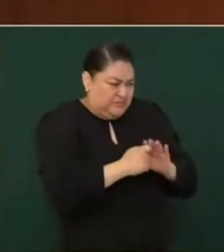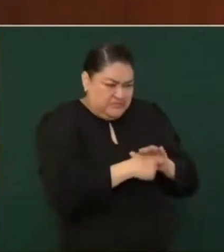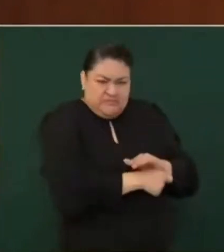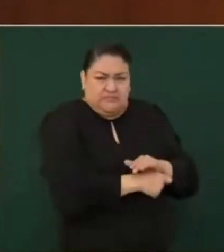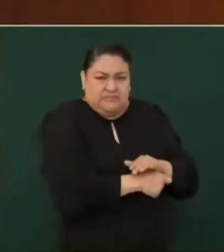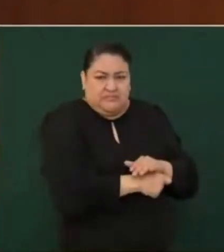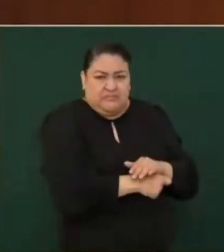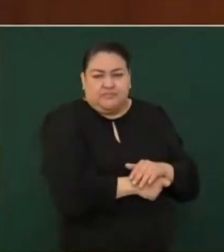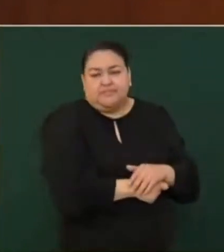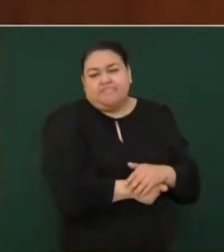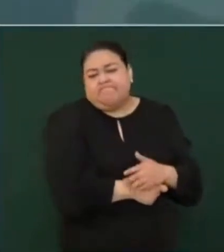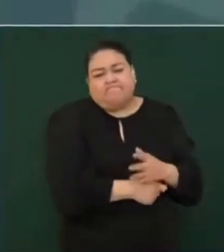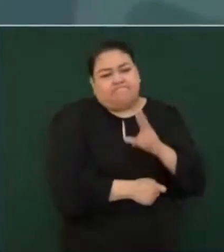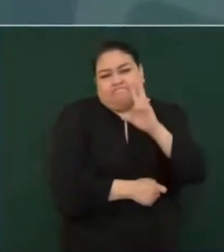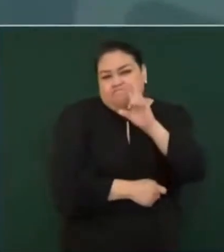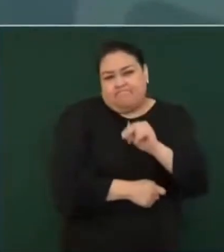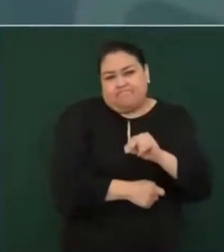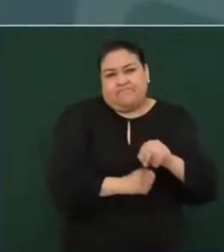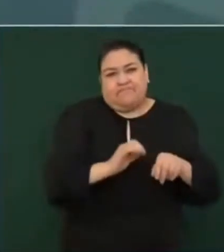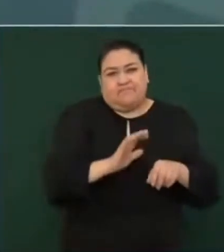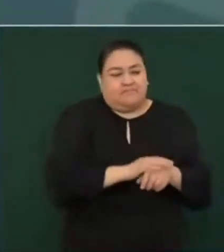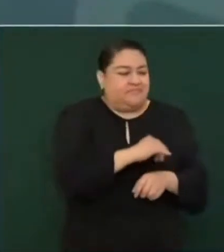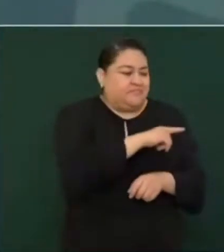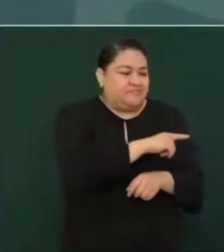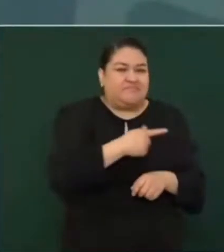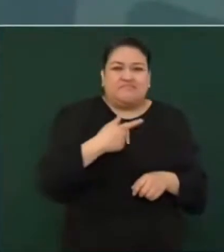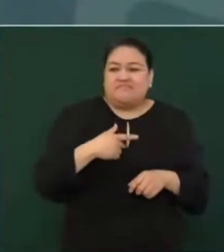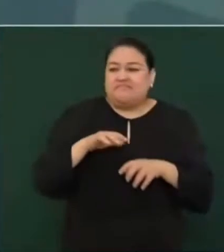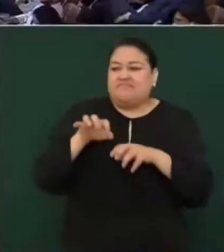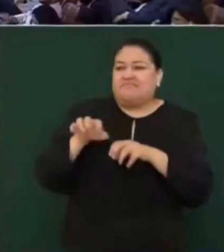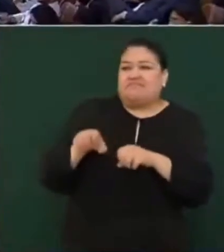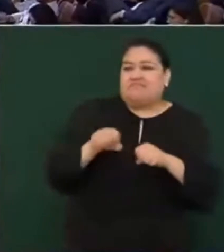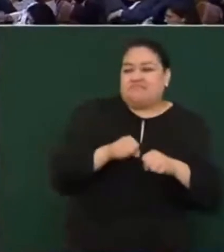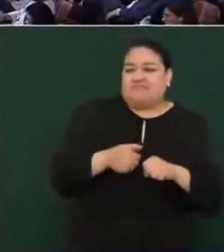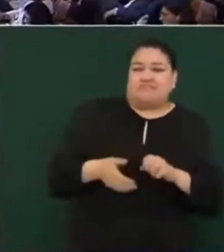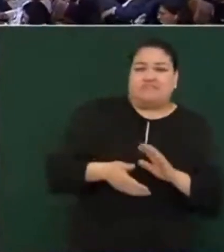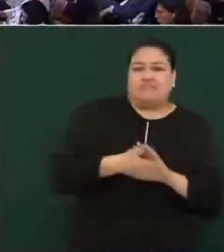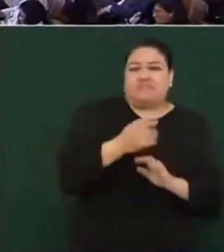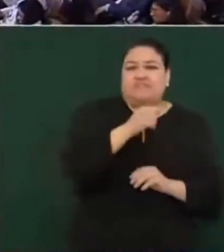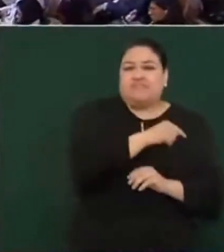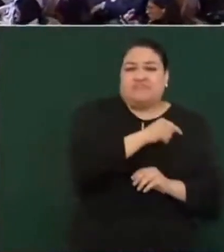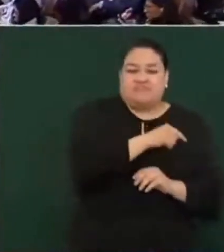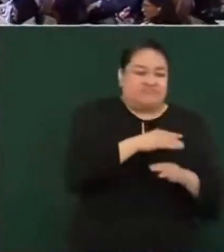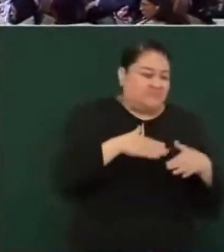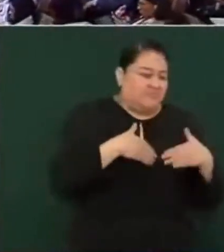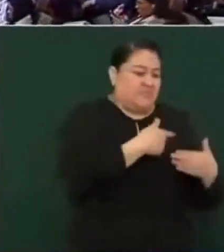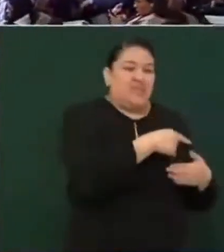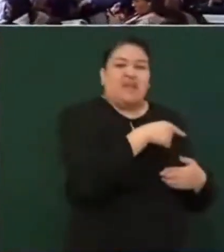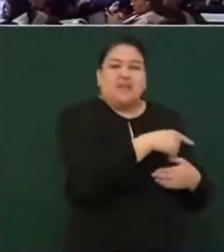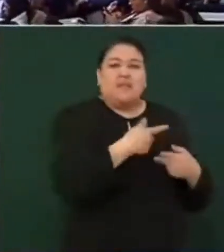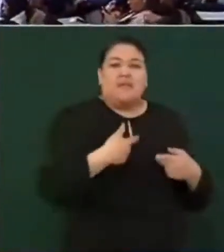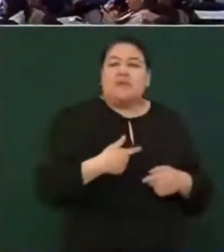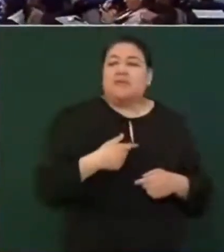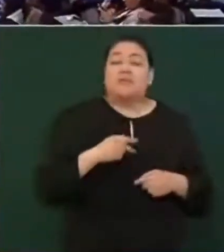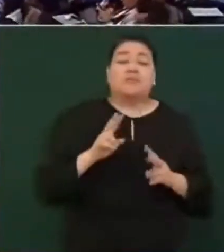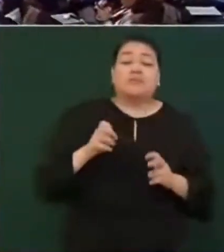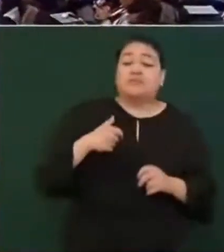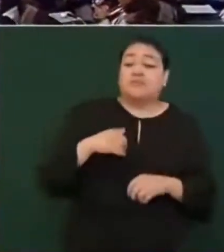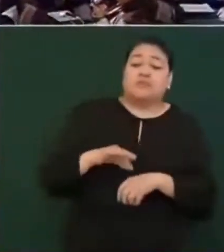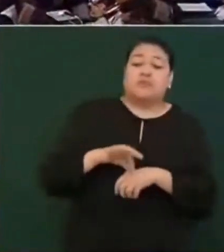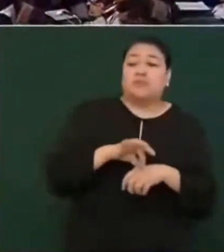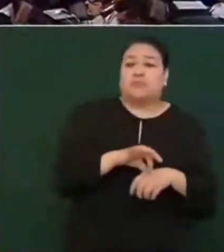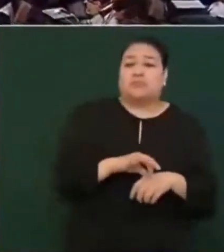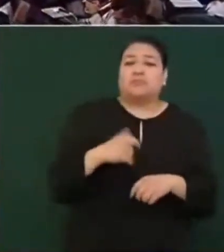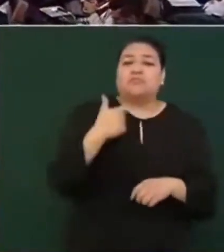confiando en un traficante de personas, en un pollero, en un coyote, que